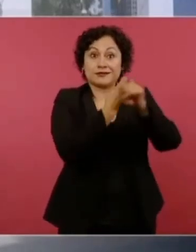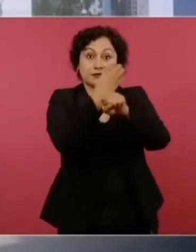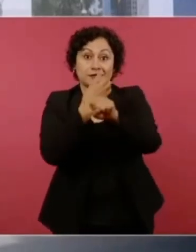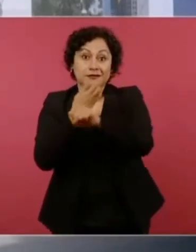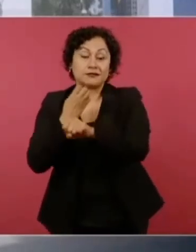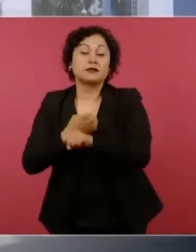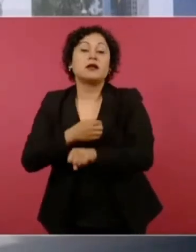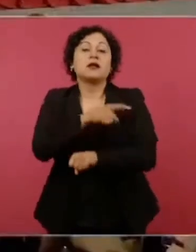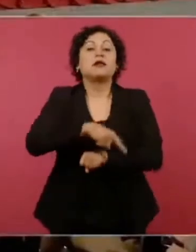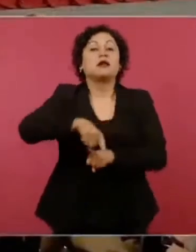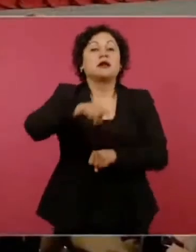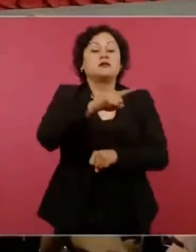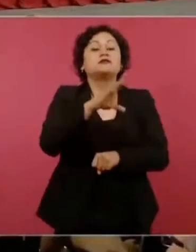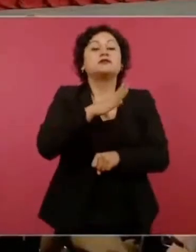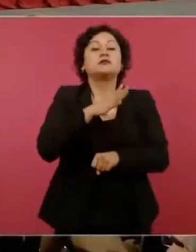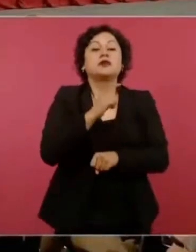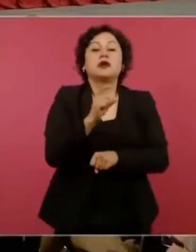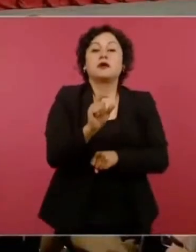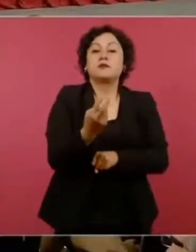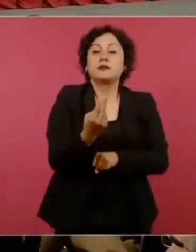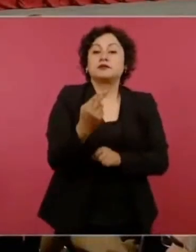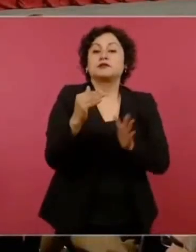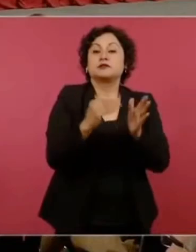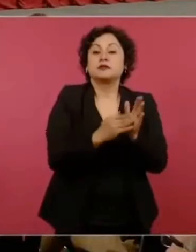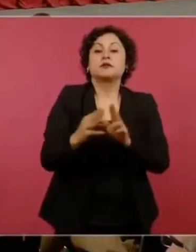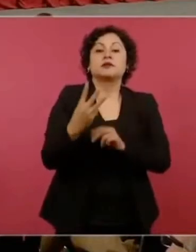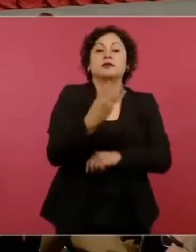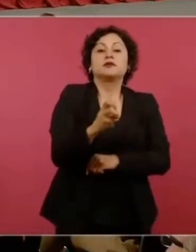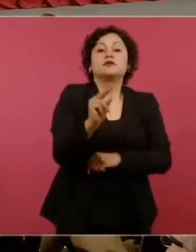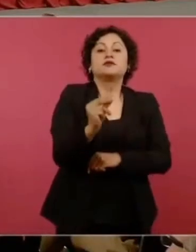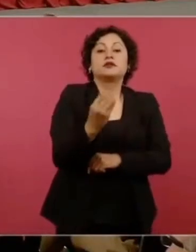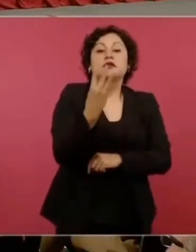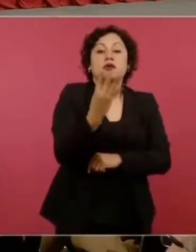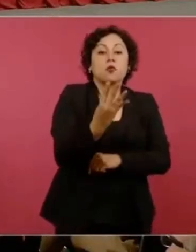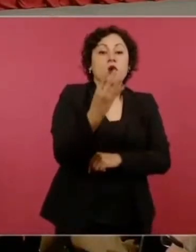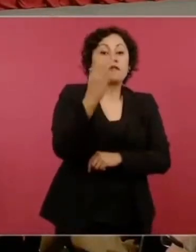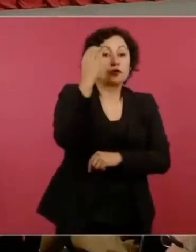seguridad social con 25,384 camas, hoy son